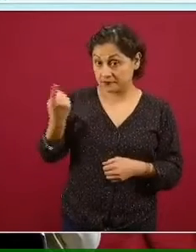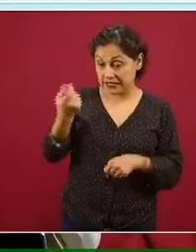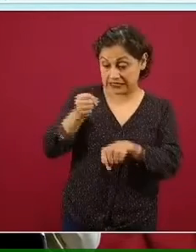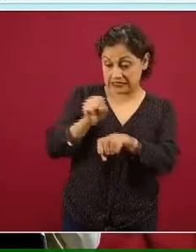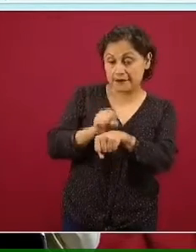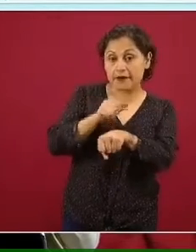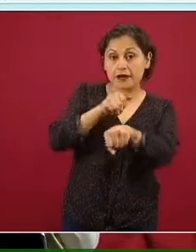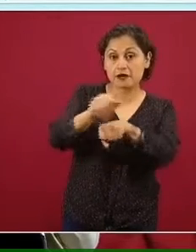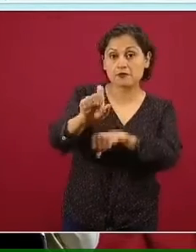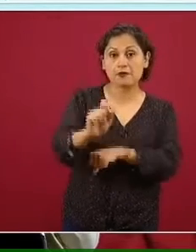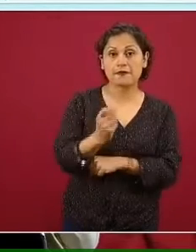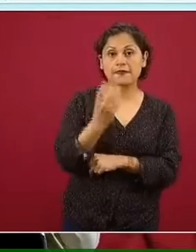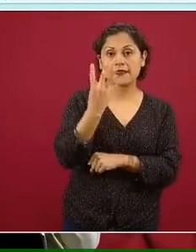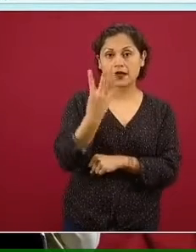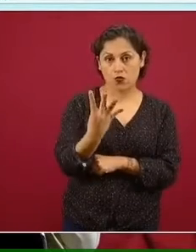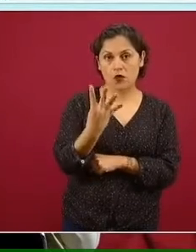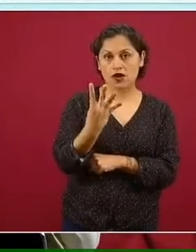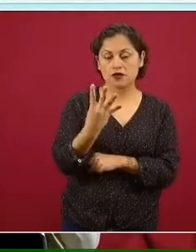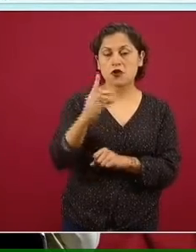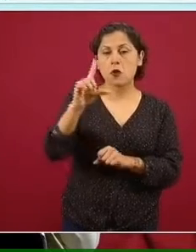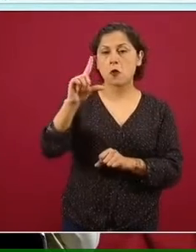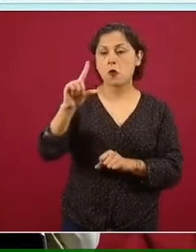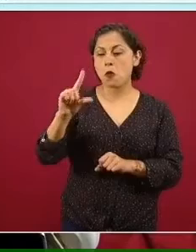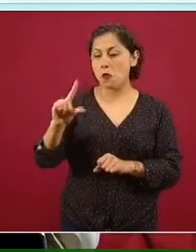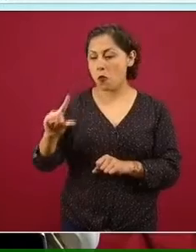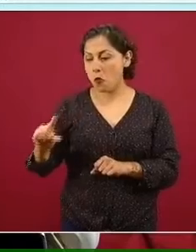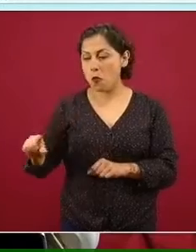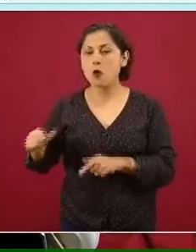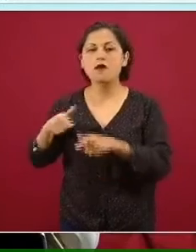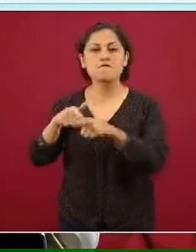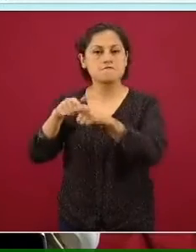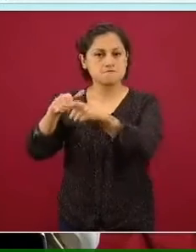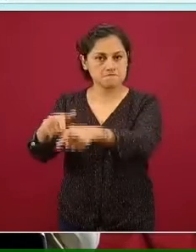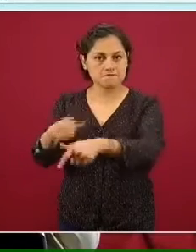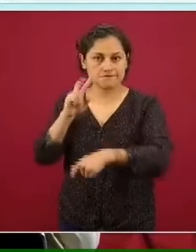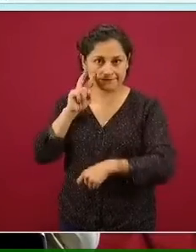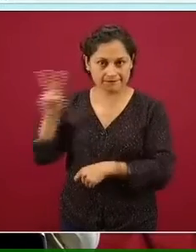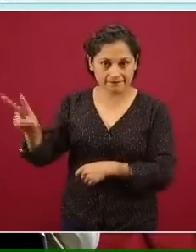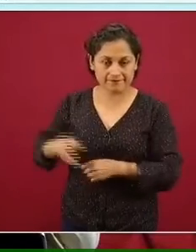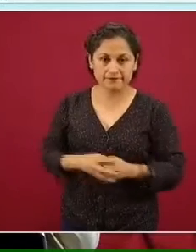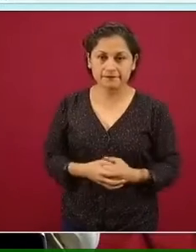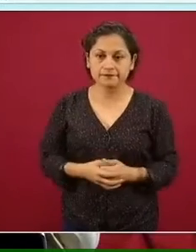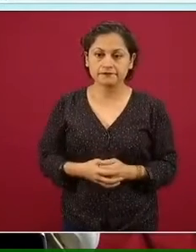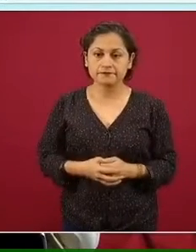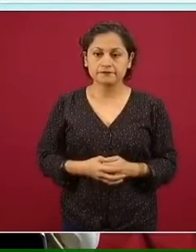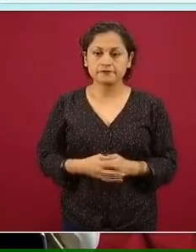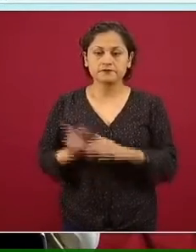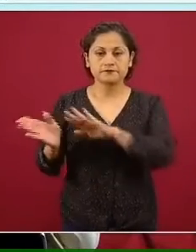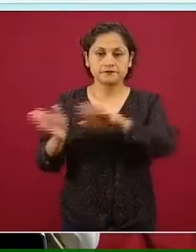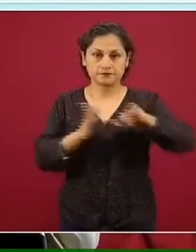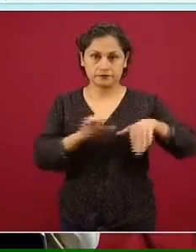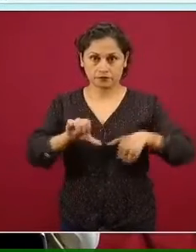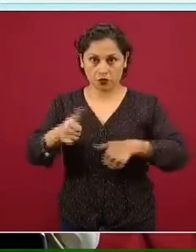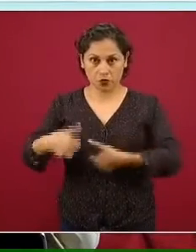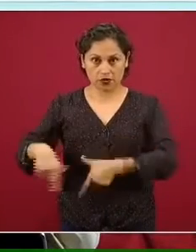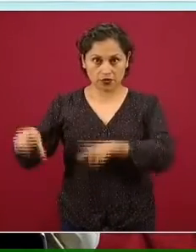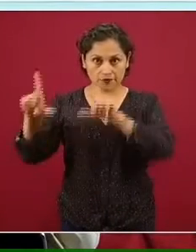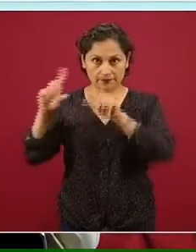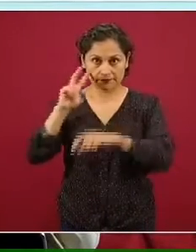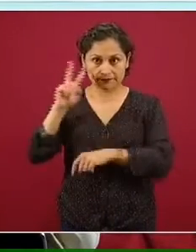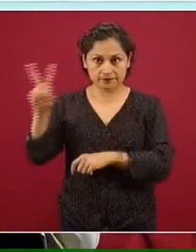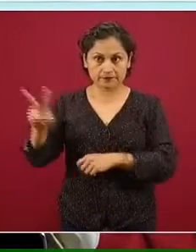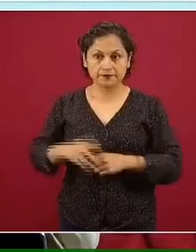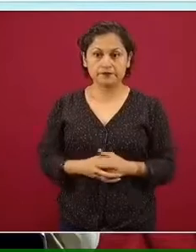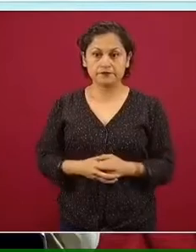24 continúa con una tendencia descendente en la presentación de las mismas. Veamos ahora la siguiente diapositiva, donde entonces,